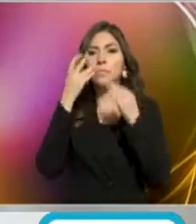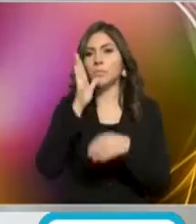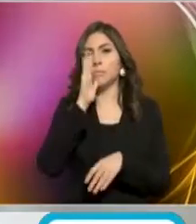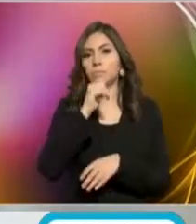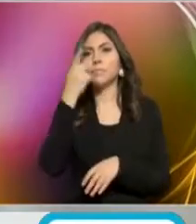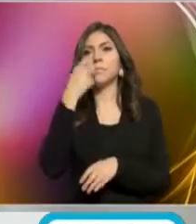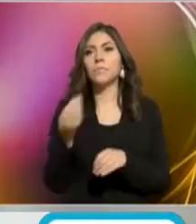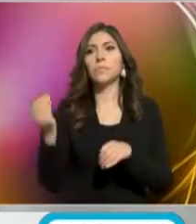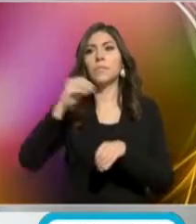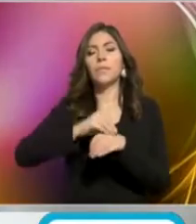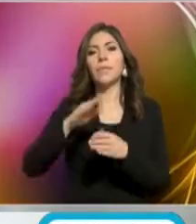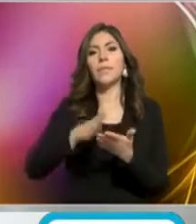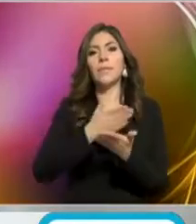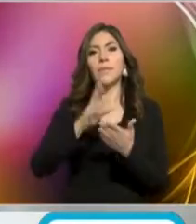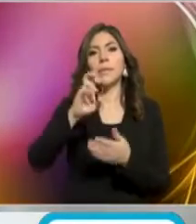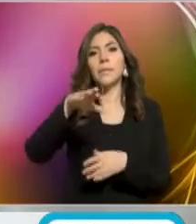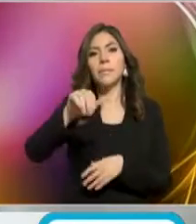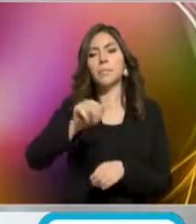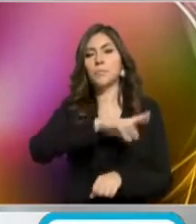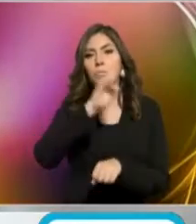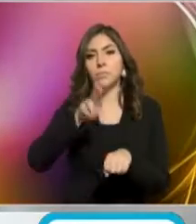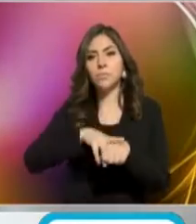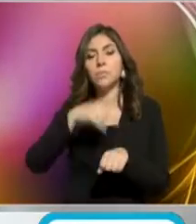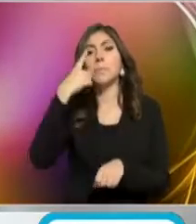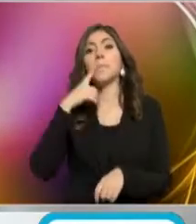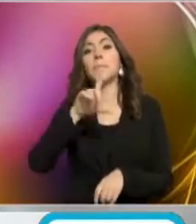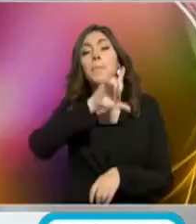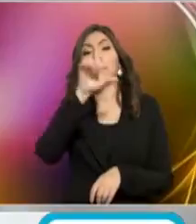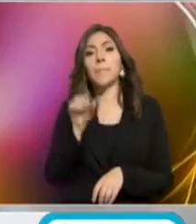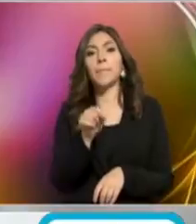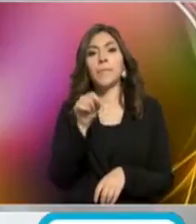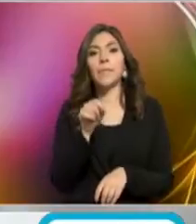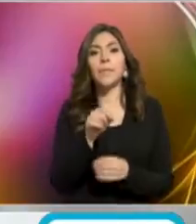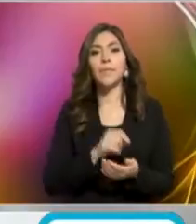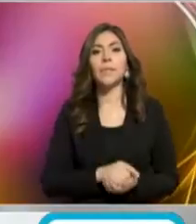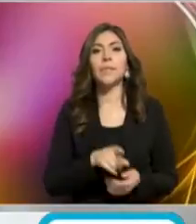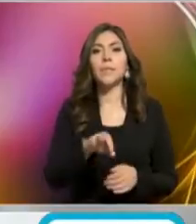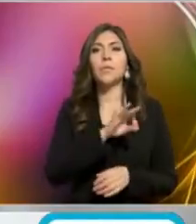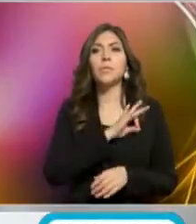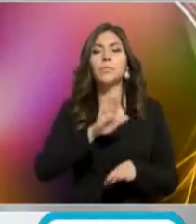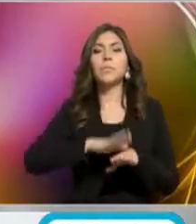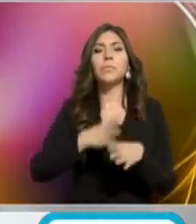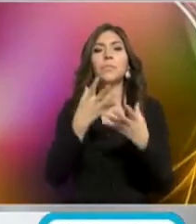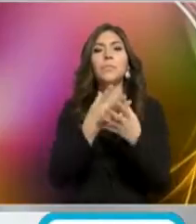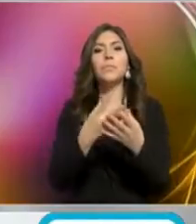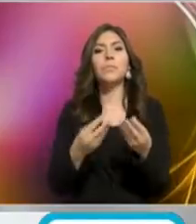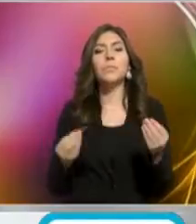es crema normalita, para que quede un poquito más líquido, ¿no?